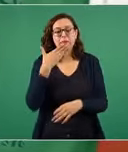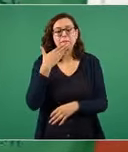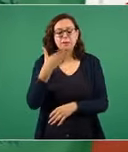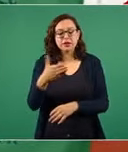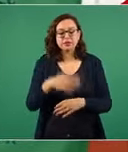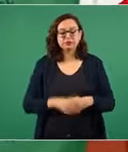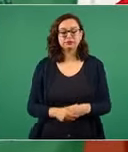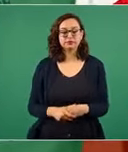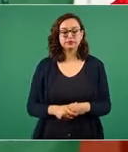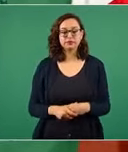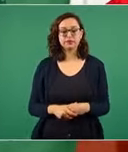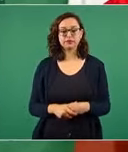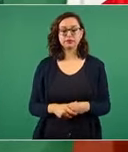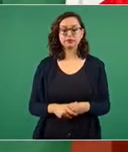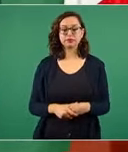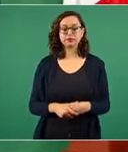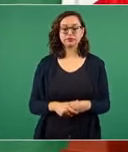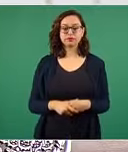porque